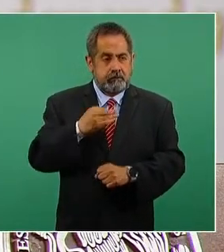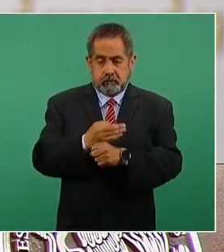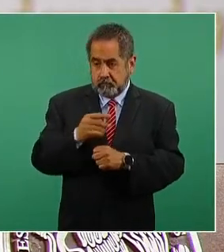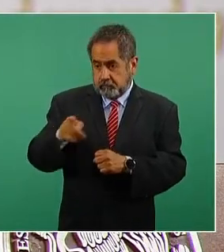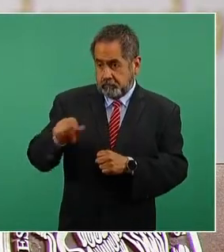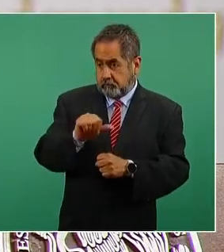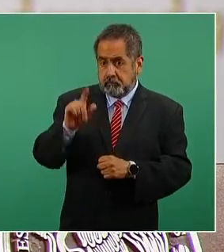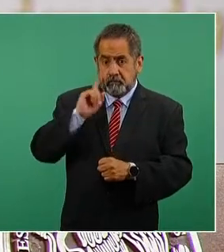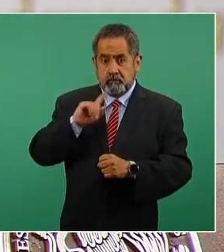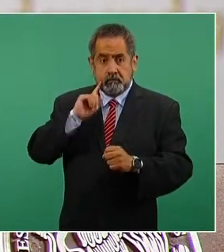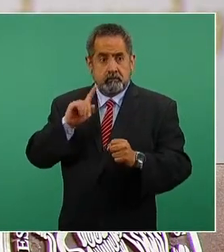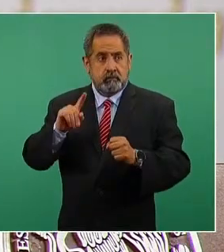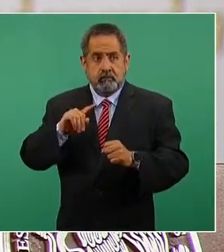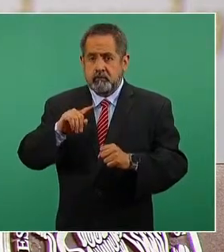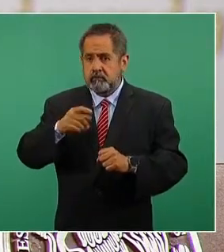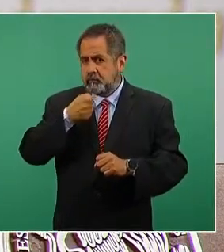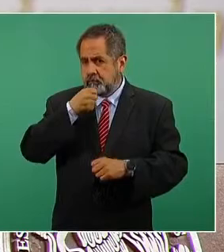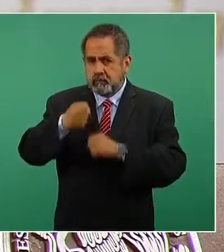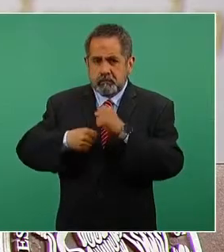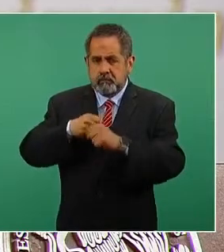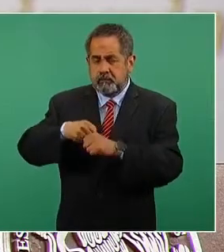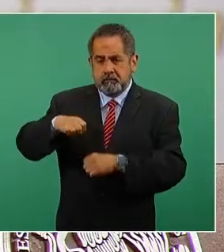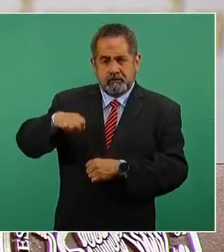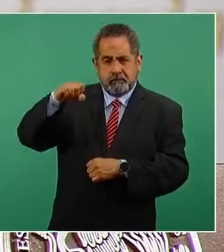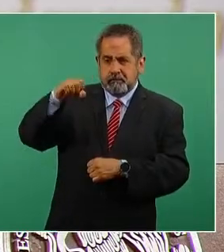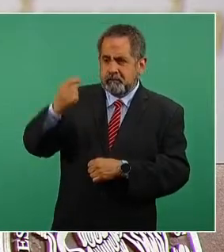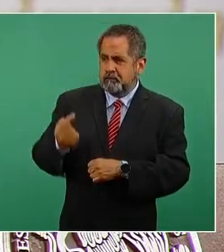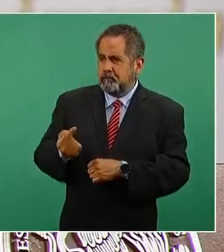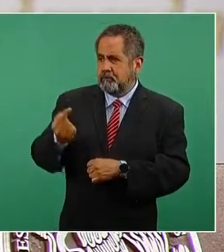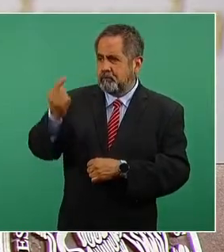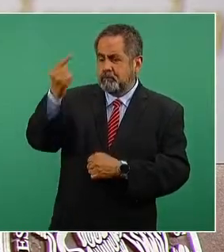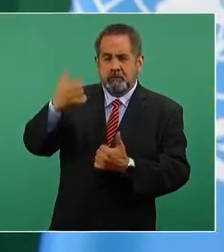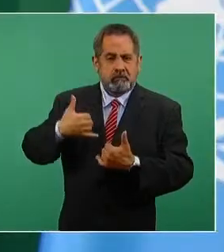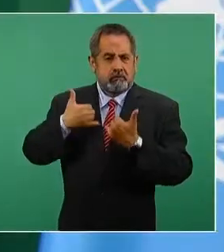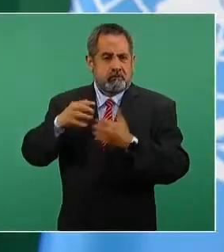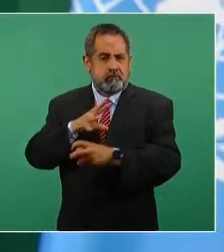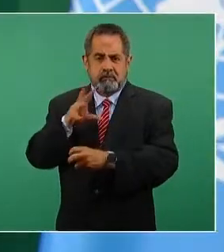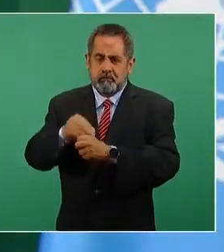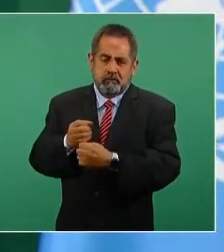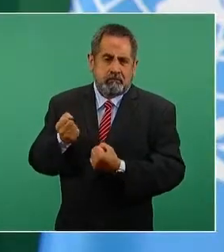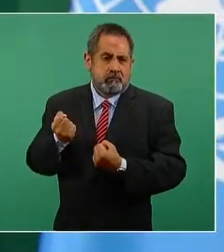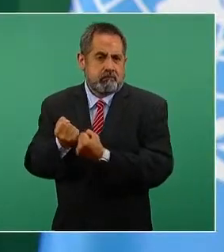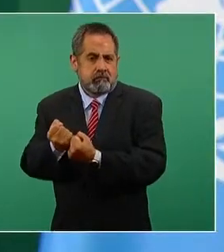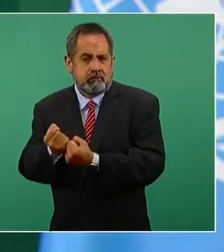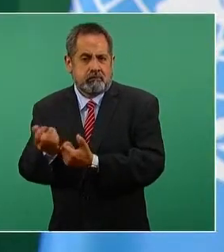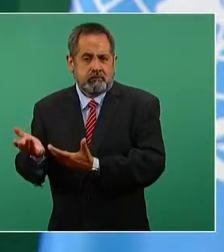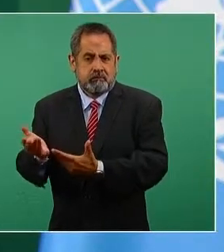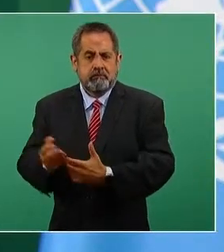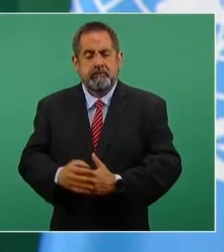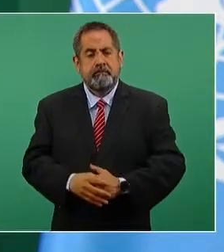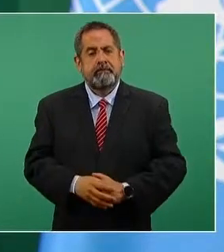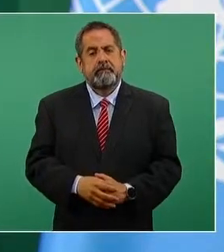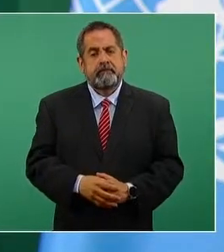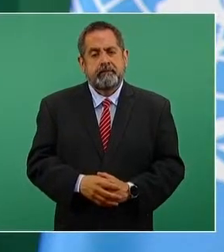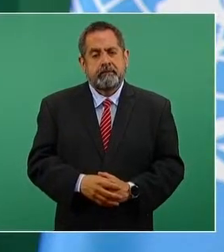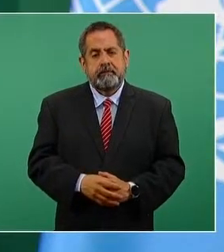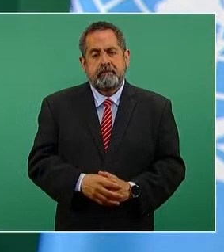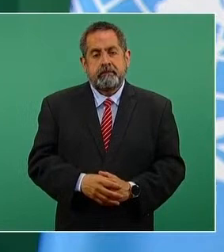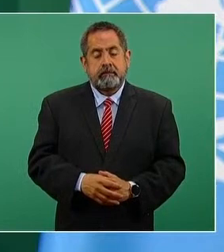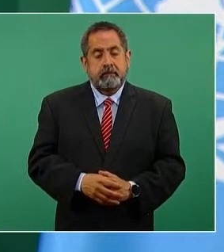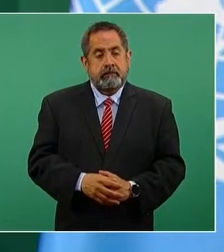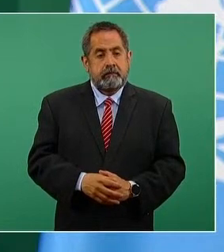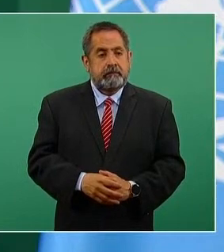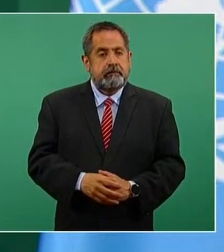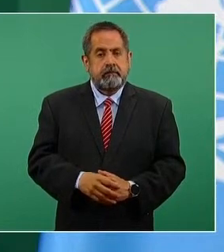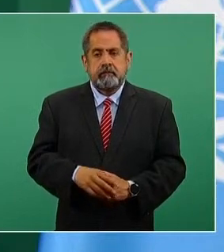mujeres de todas las edades. Wherever they are, where they are calling for action to stop the violence. En donde sea